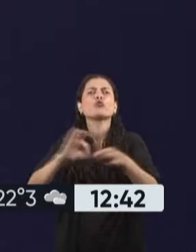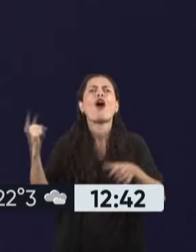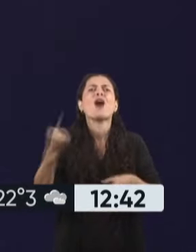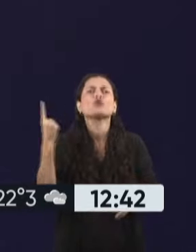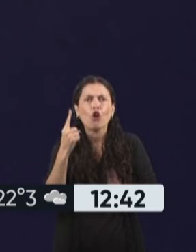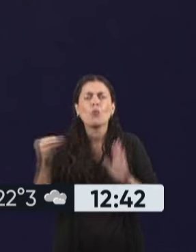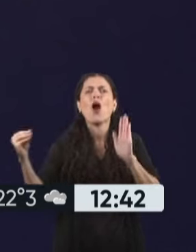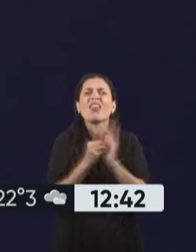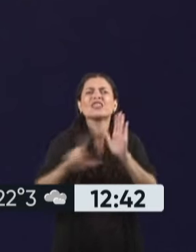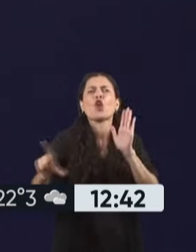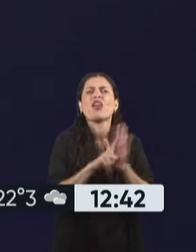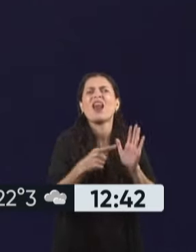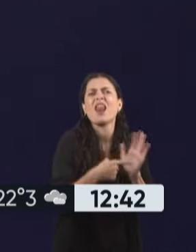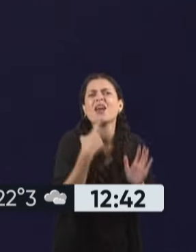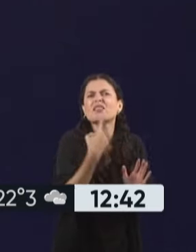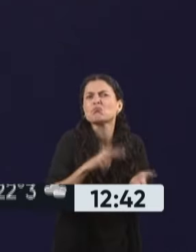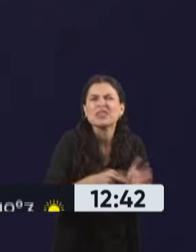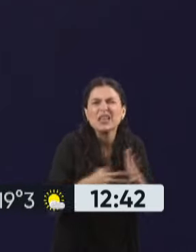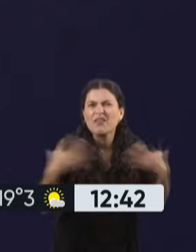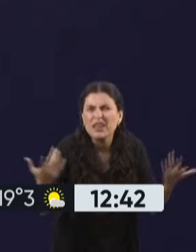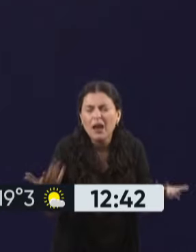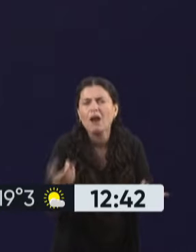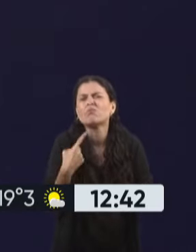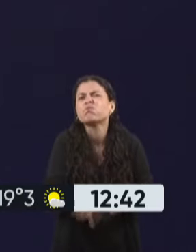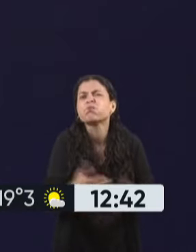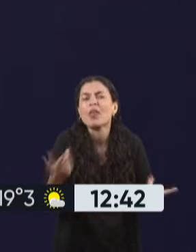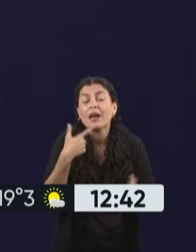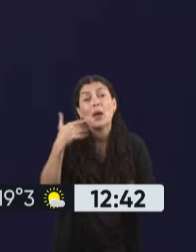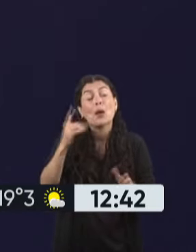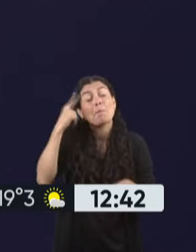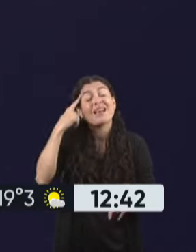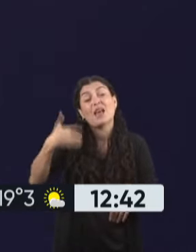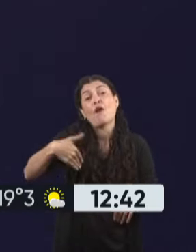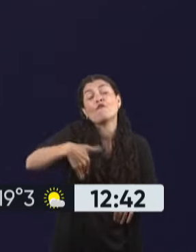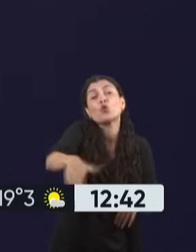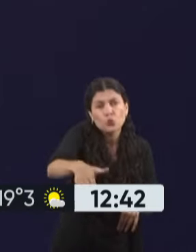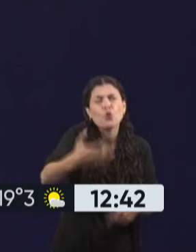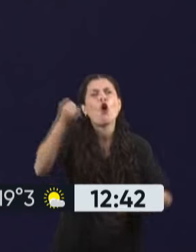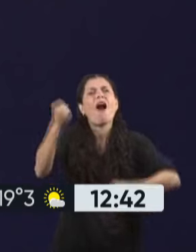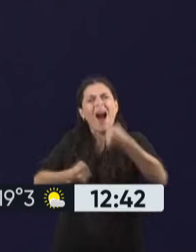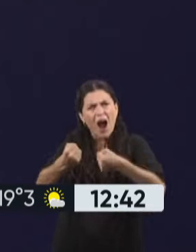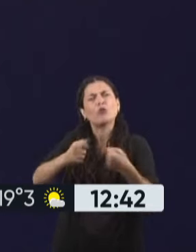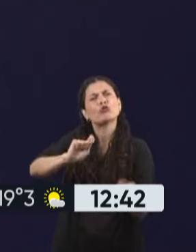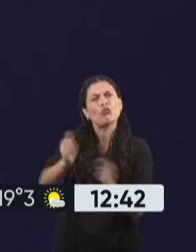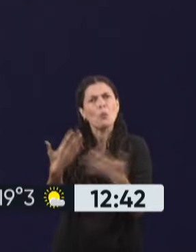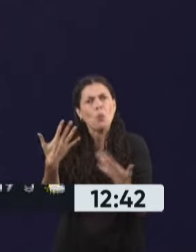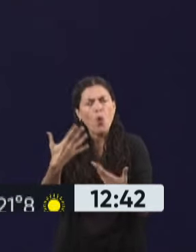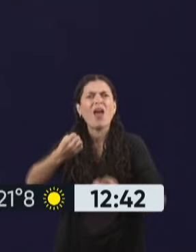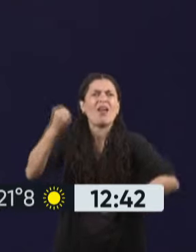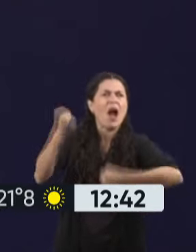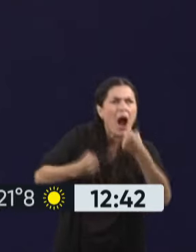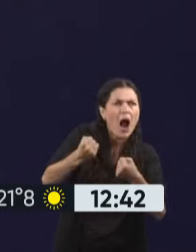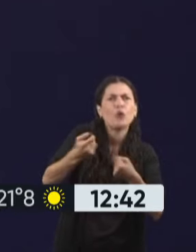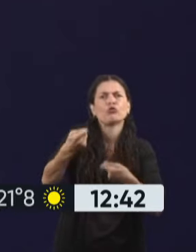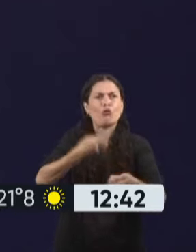vigente. Esto significa, en palabras simples, que en un futuro se va a poder utilizar este tipo de vehículos incluso en transportes